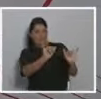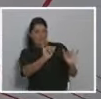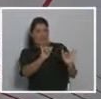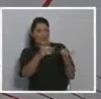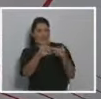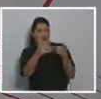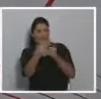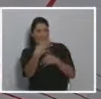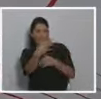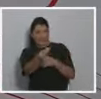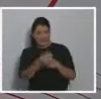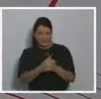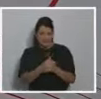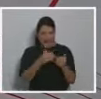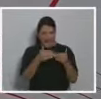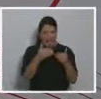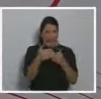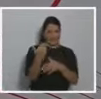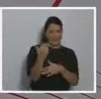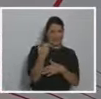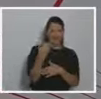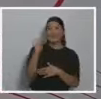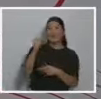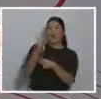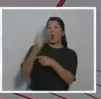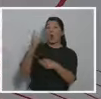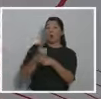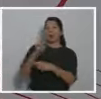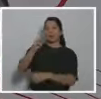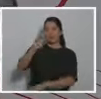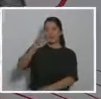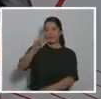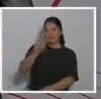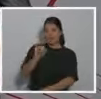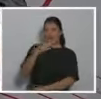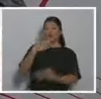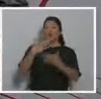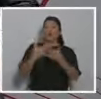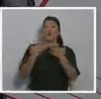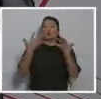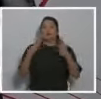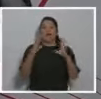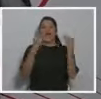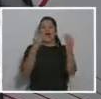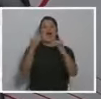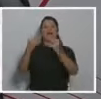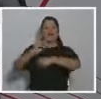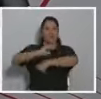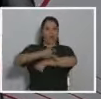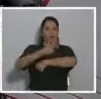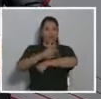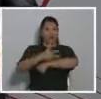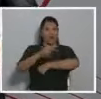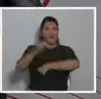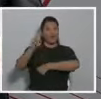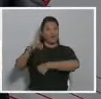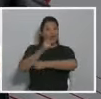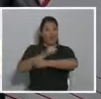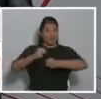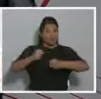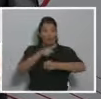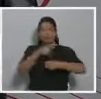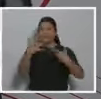Quédese por acá. Ahorita ya nos indican. Así es, Meli. Bueno. Ya está a la venta el gordo navideño. Ya usted puede comprar